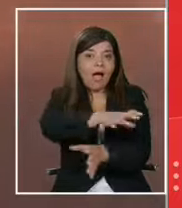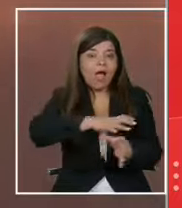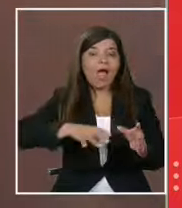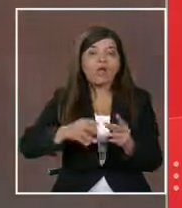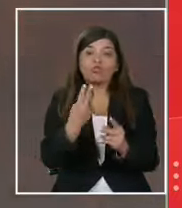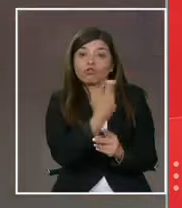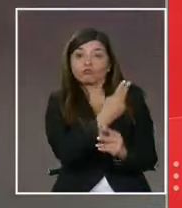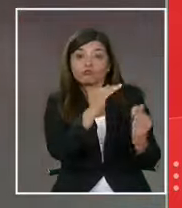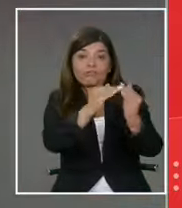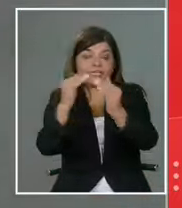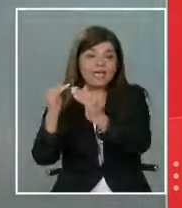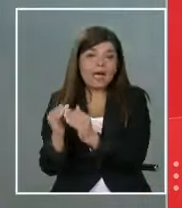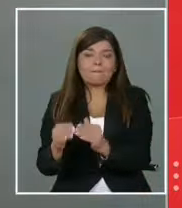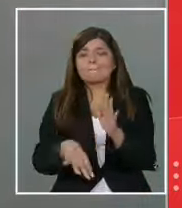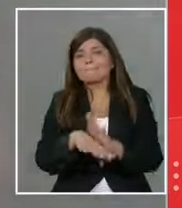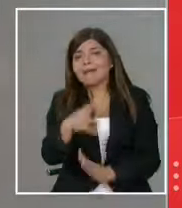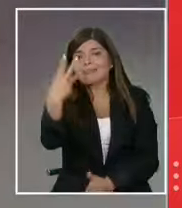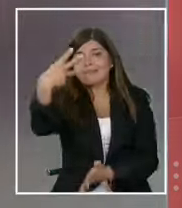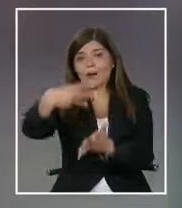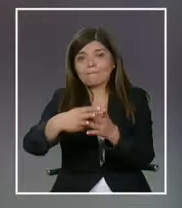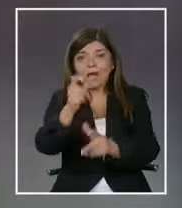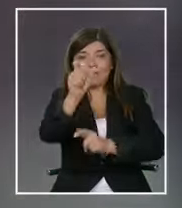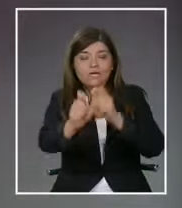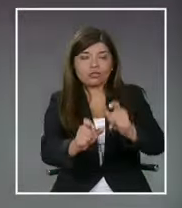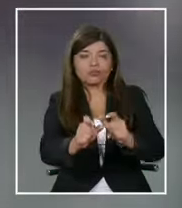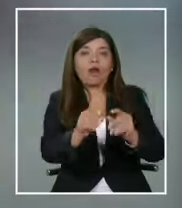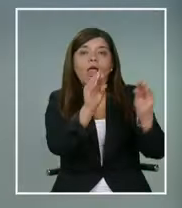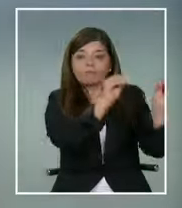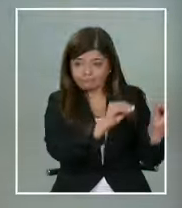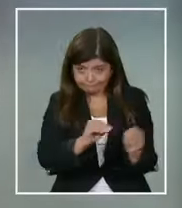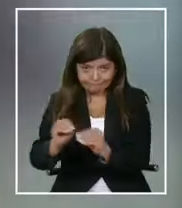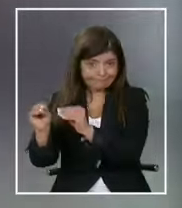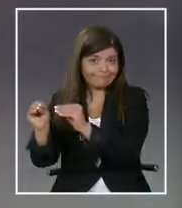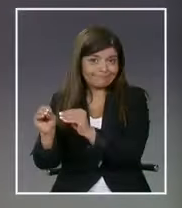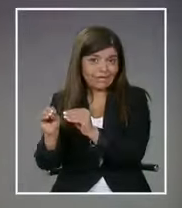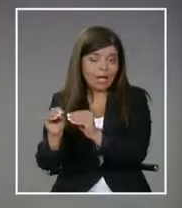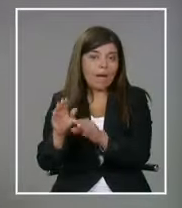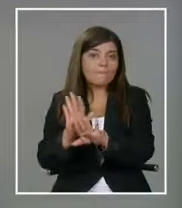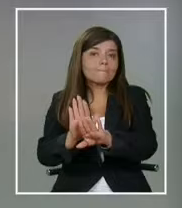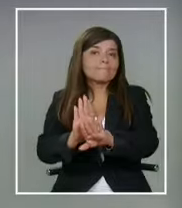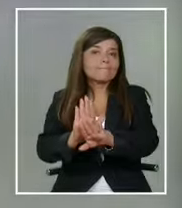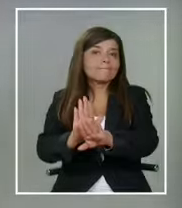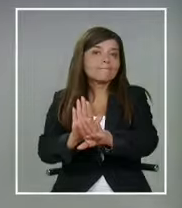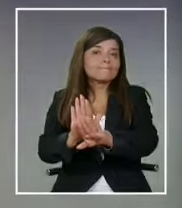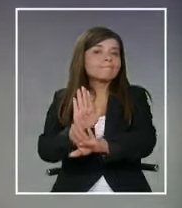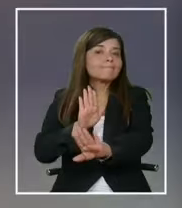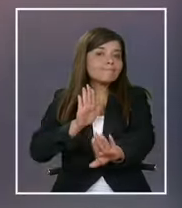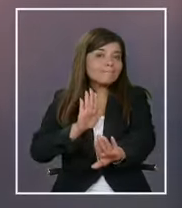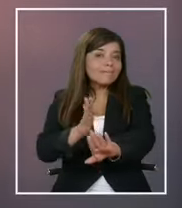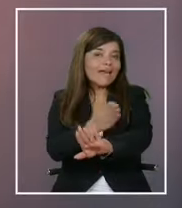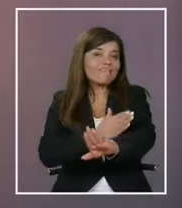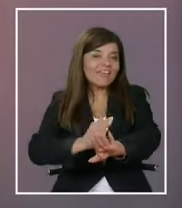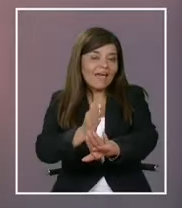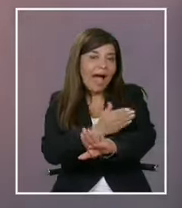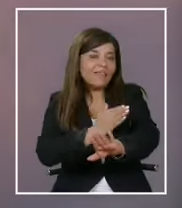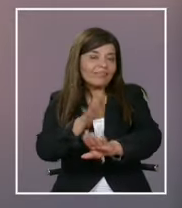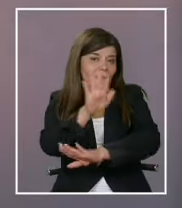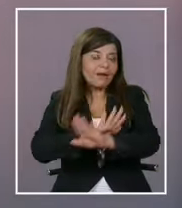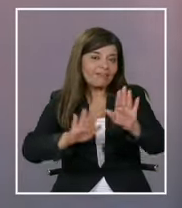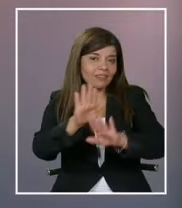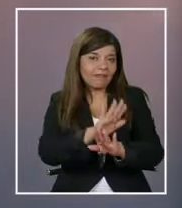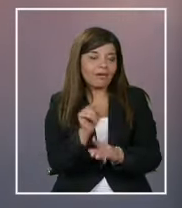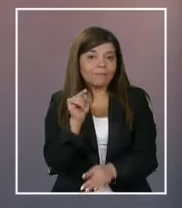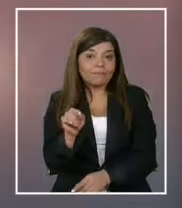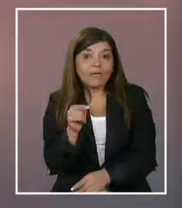Los Molinos. Fueron más de 3.000 personas las que tomaron esta precaución de manera preventiva y que mostraron ahí también